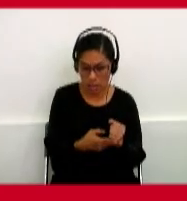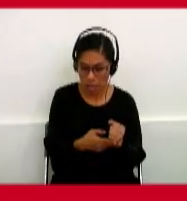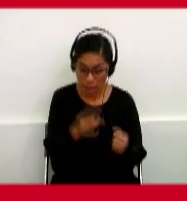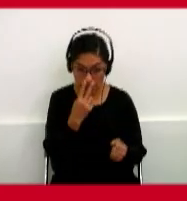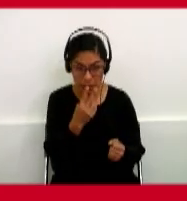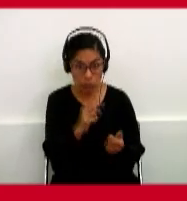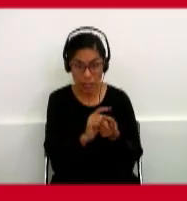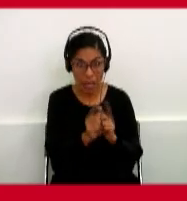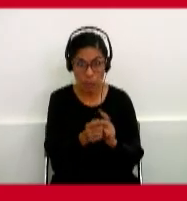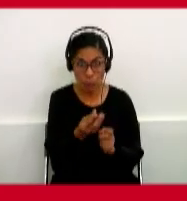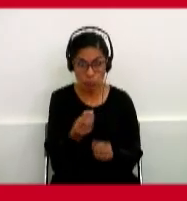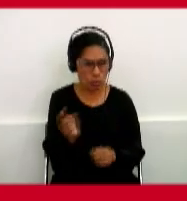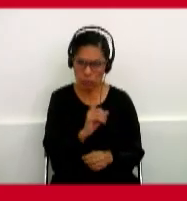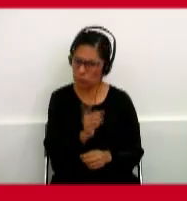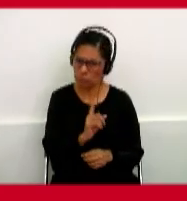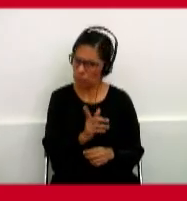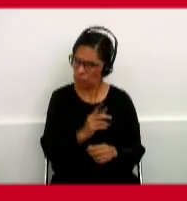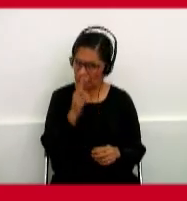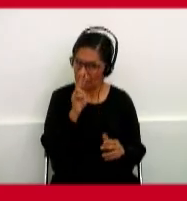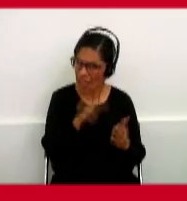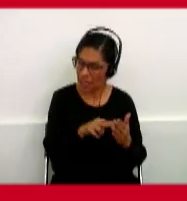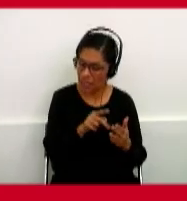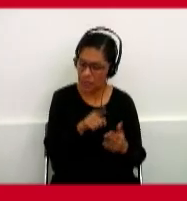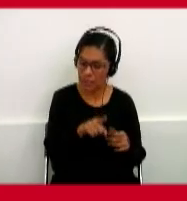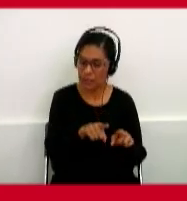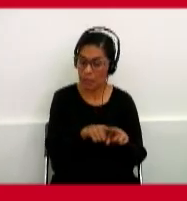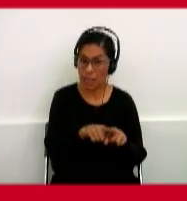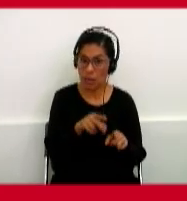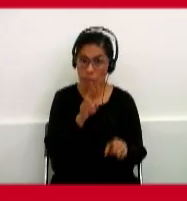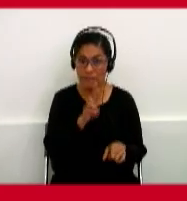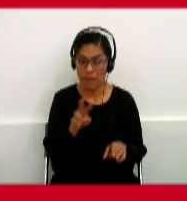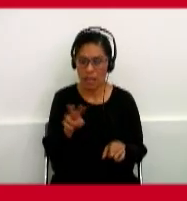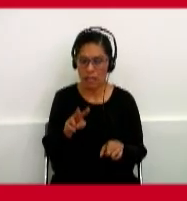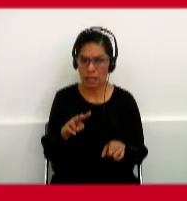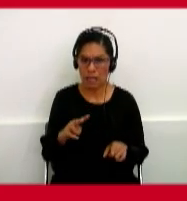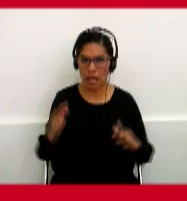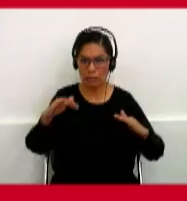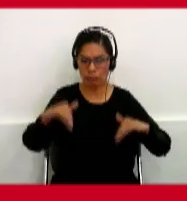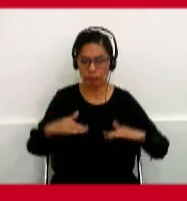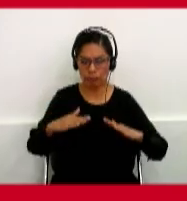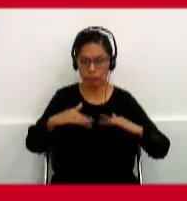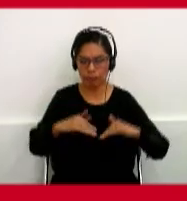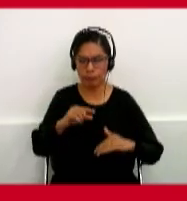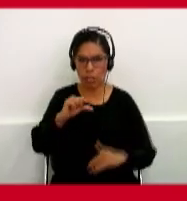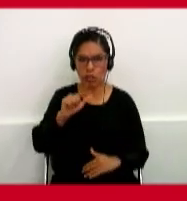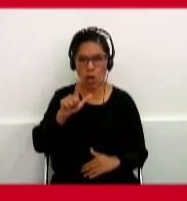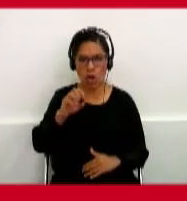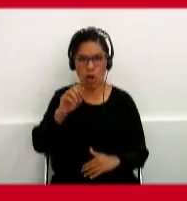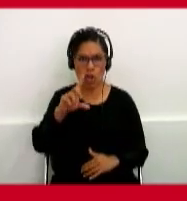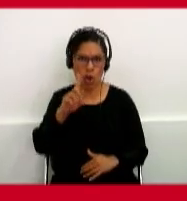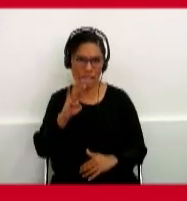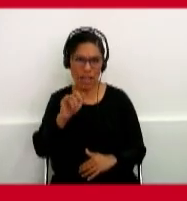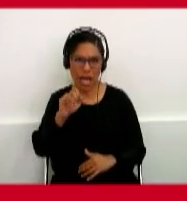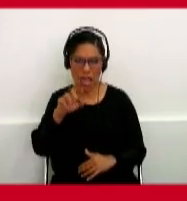ver. Y también, como pueden ver, las superficies que se muestran son mayormente globales. Mientras yo voy